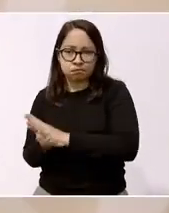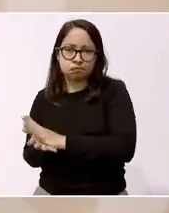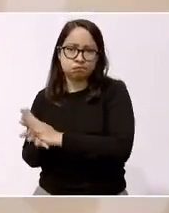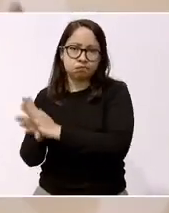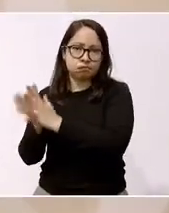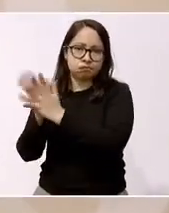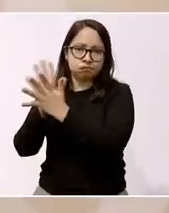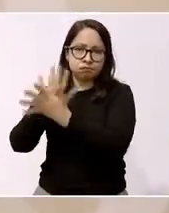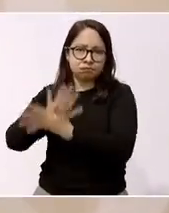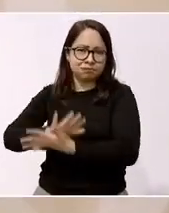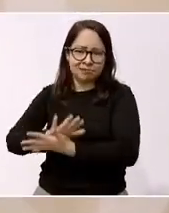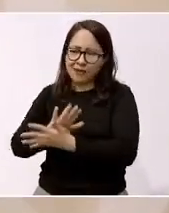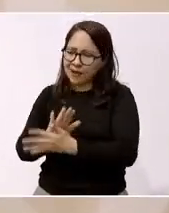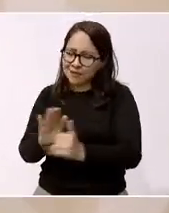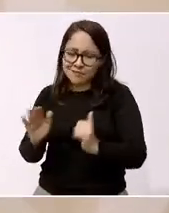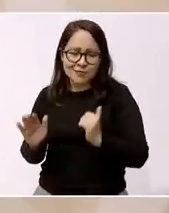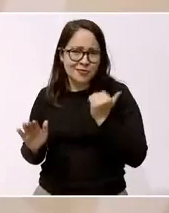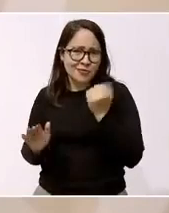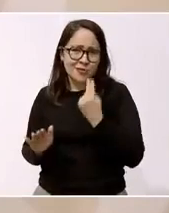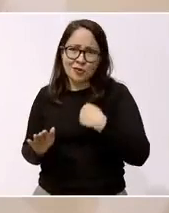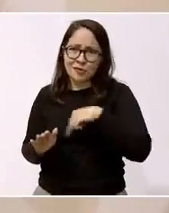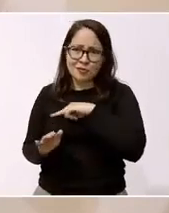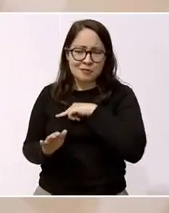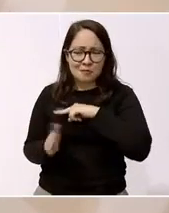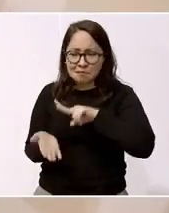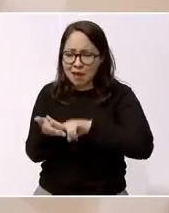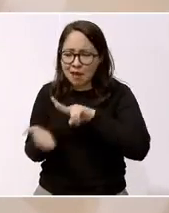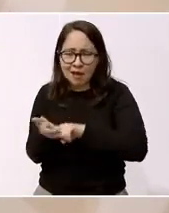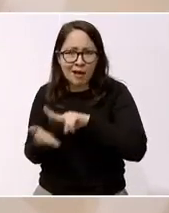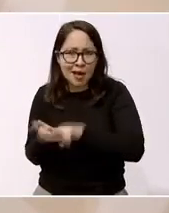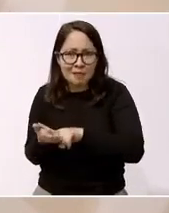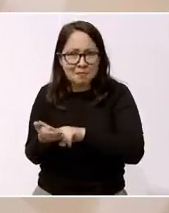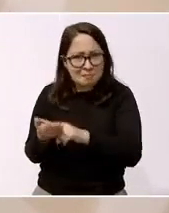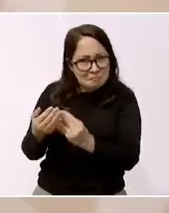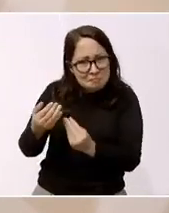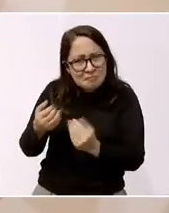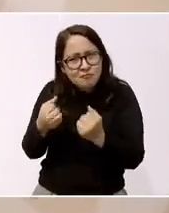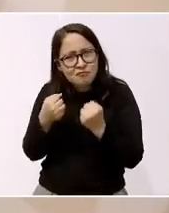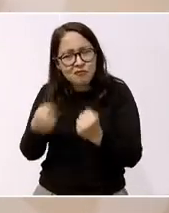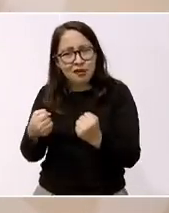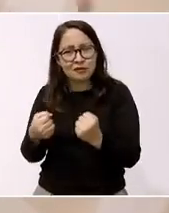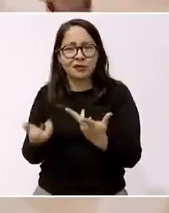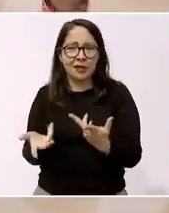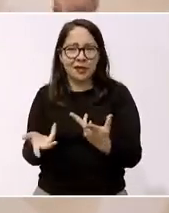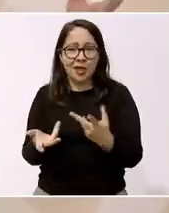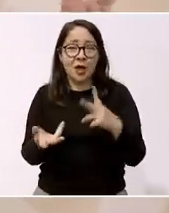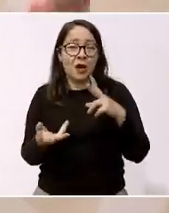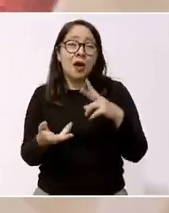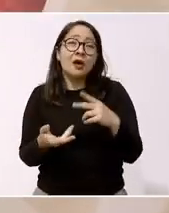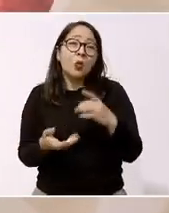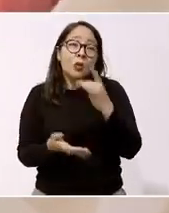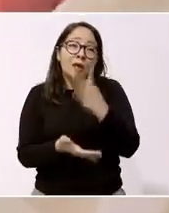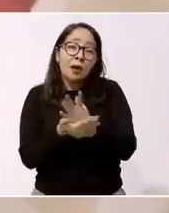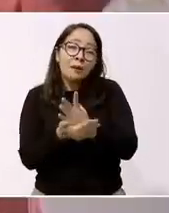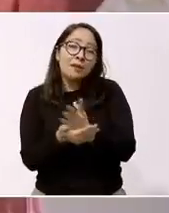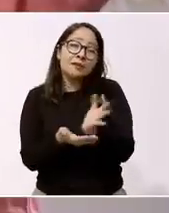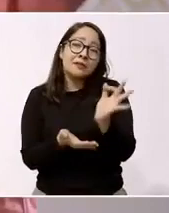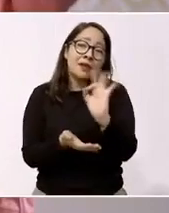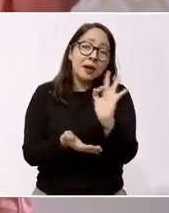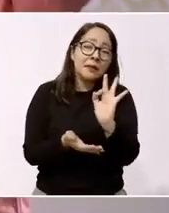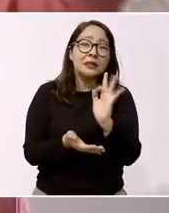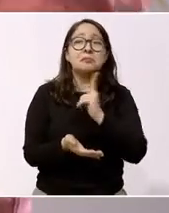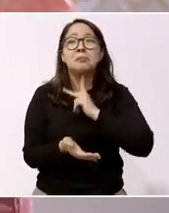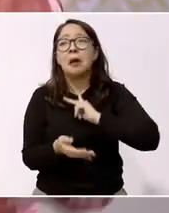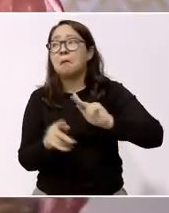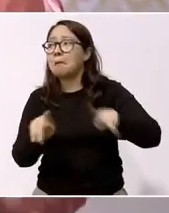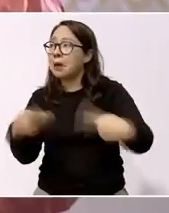en nuestro país, darle valor agregado, no vender solo el